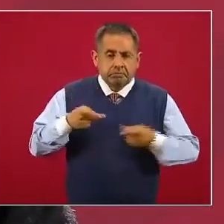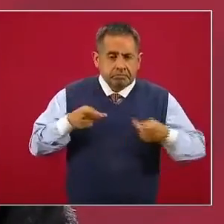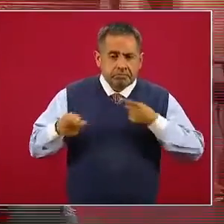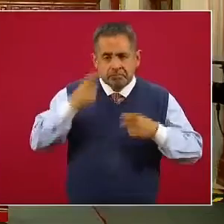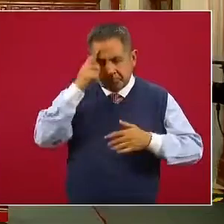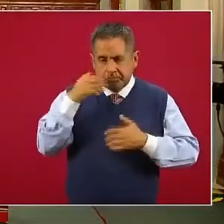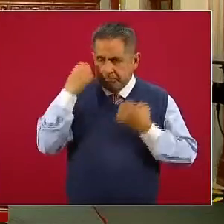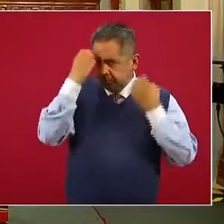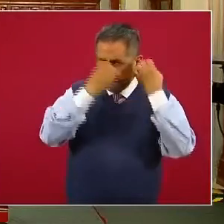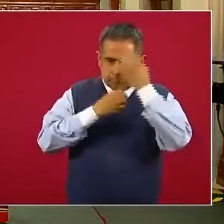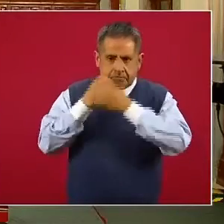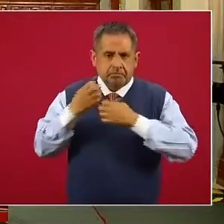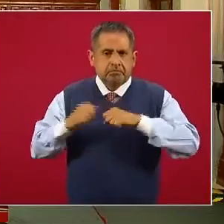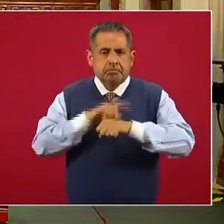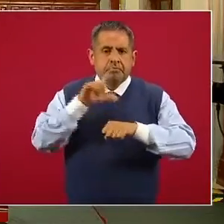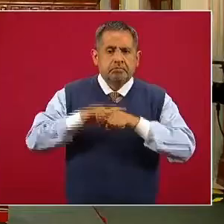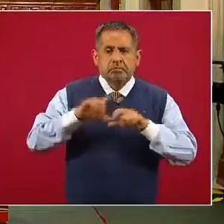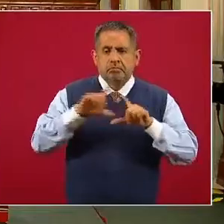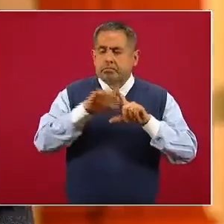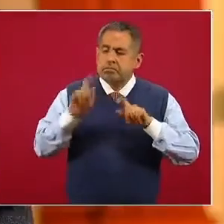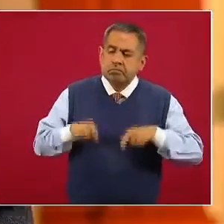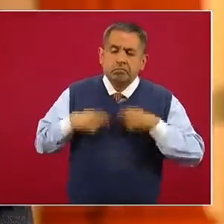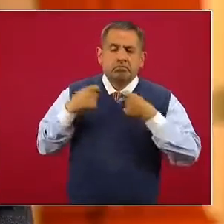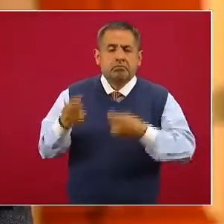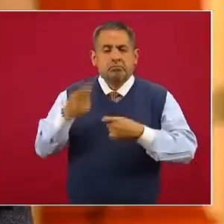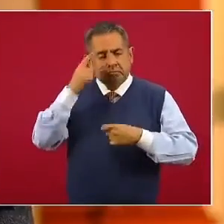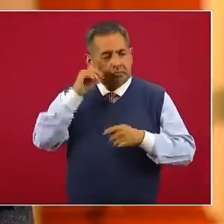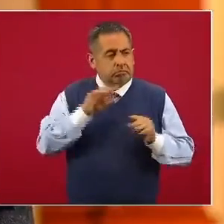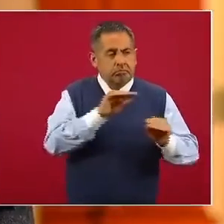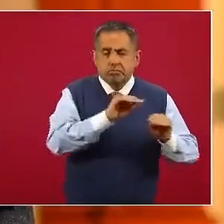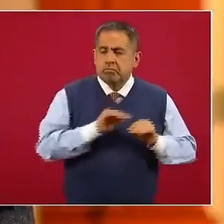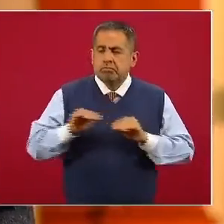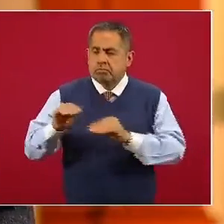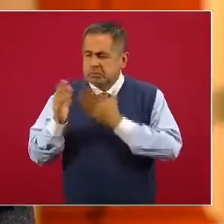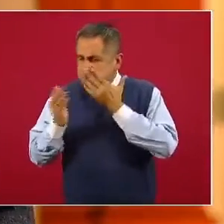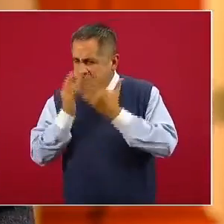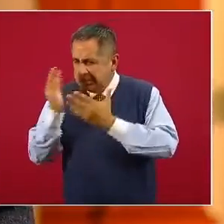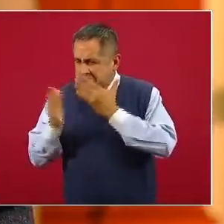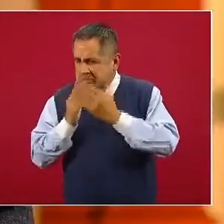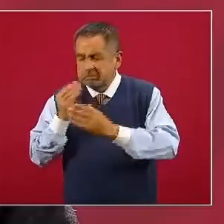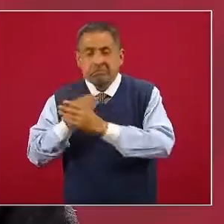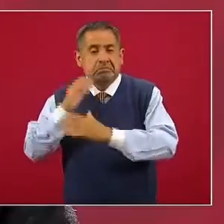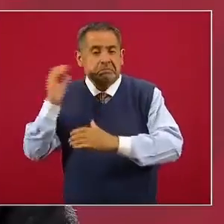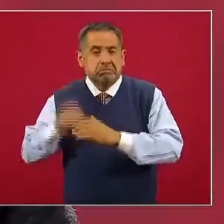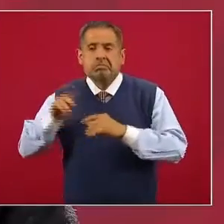realizar el examen nacional de aspirantes a residencias médicas. Esta es la